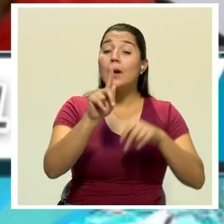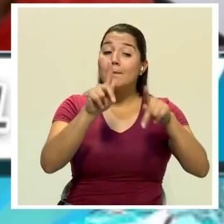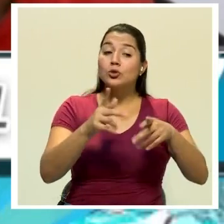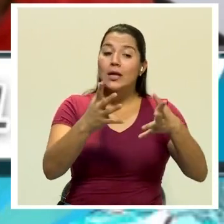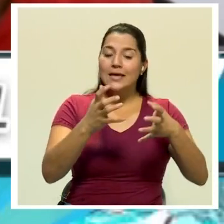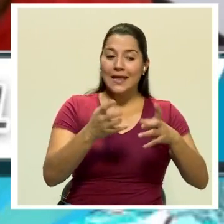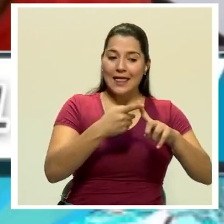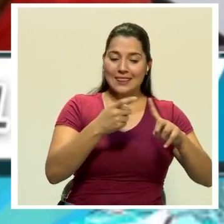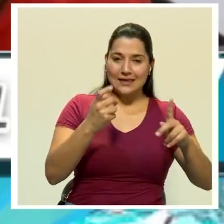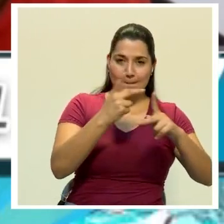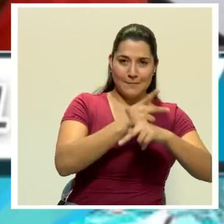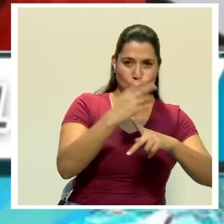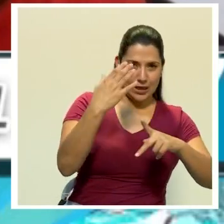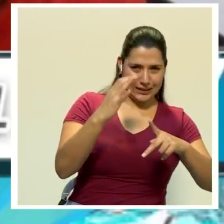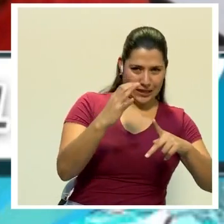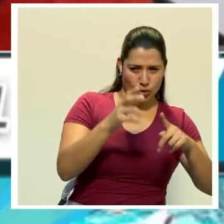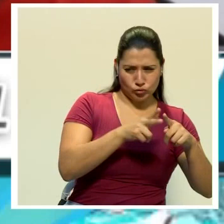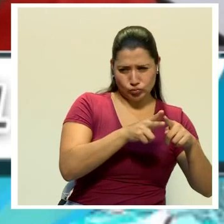más lejano?